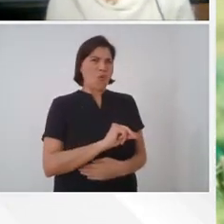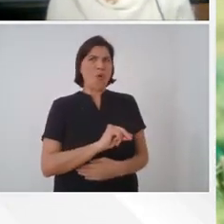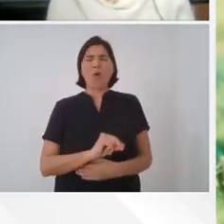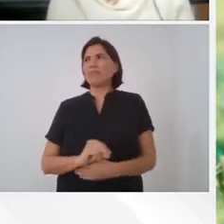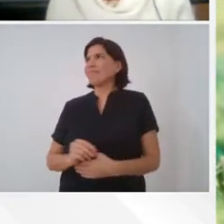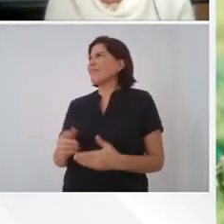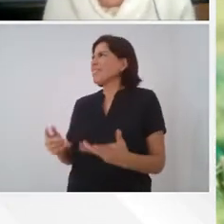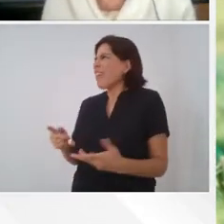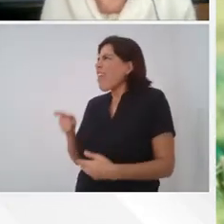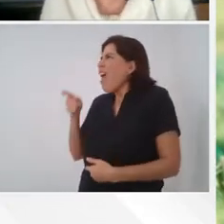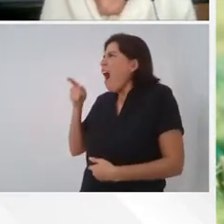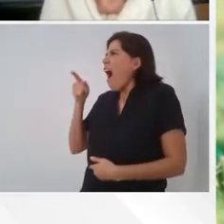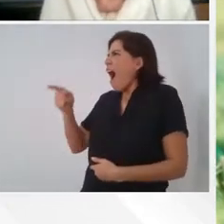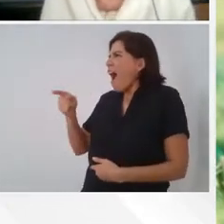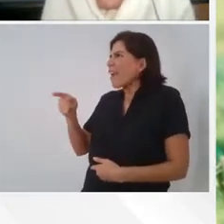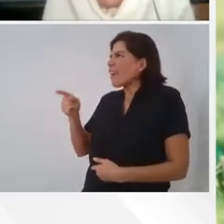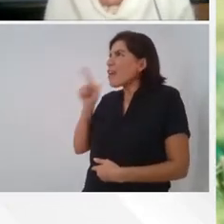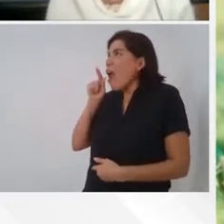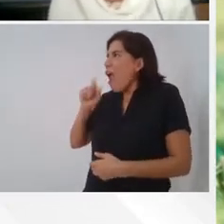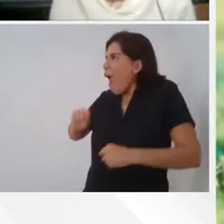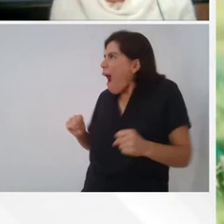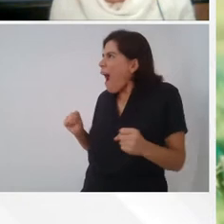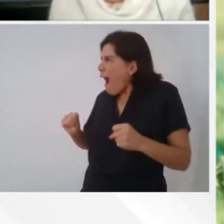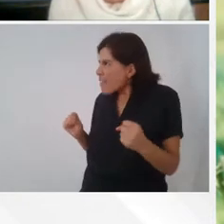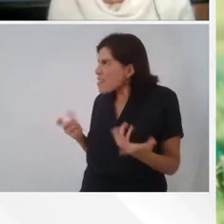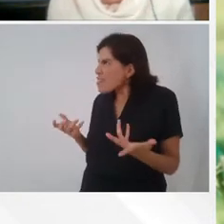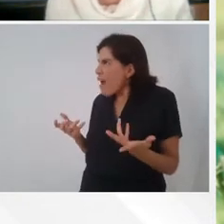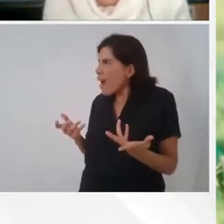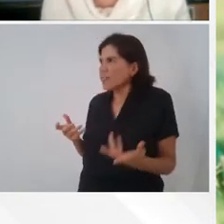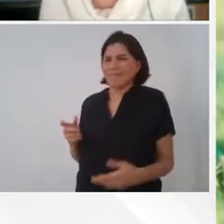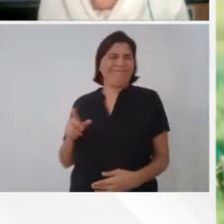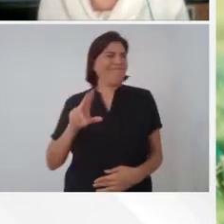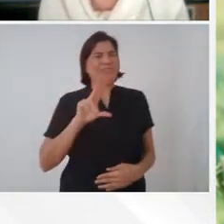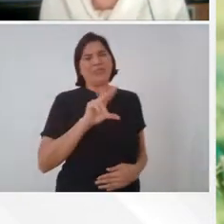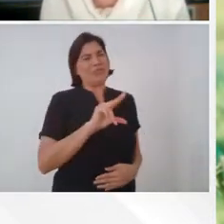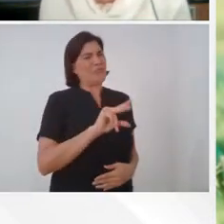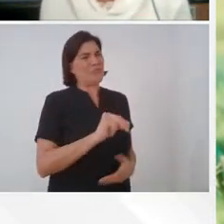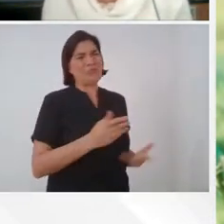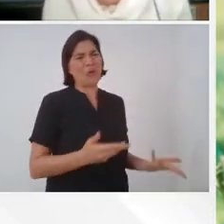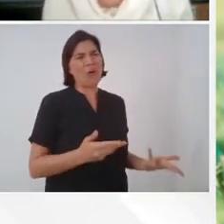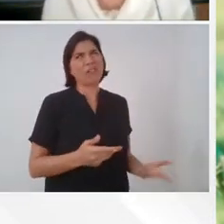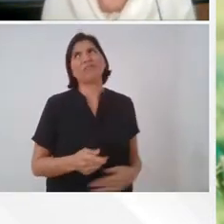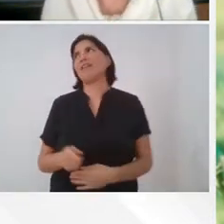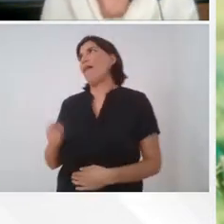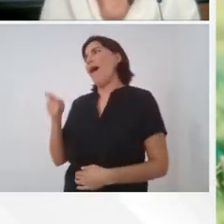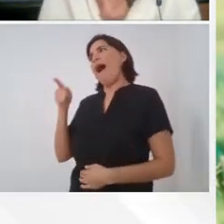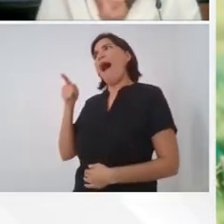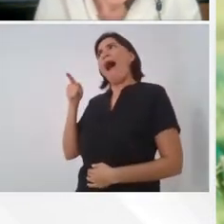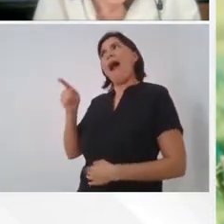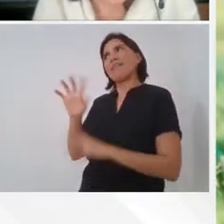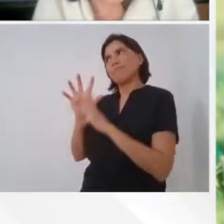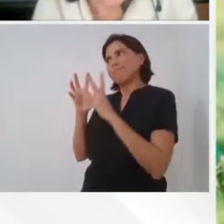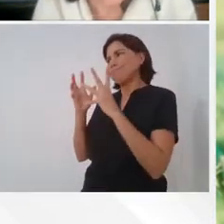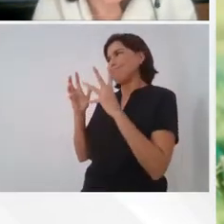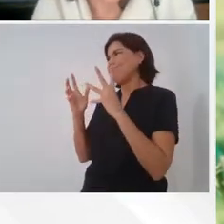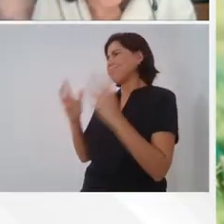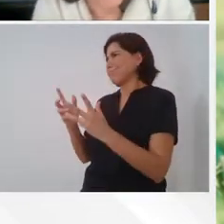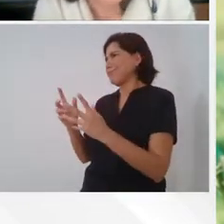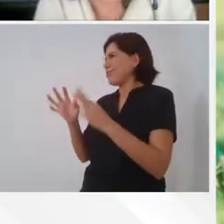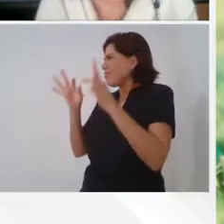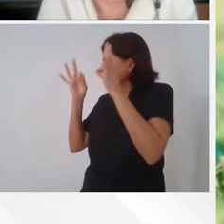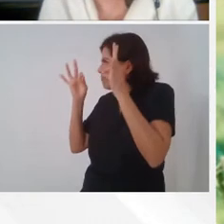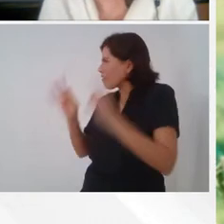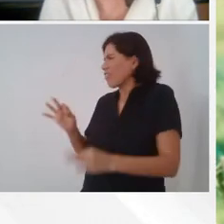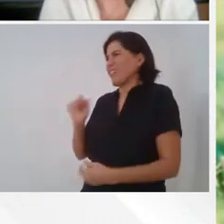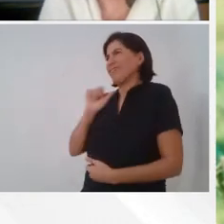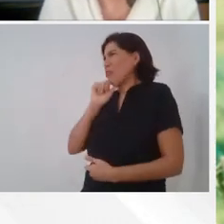No, tampoco. Ay, definitivamente no hay nada perfecto, suspiró el zorro. Pero el zorro volvió a su